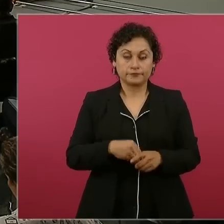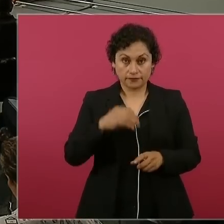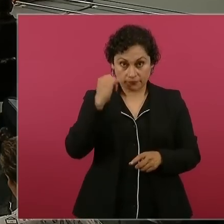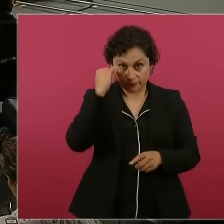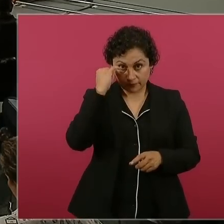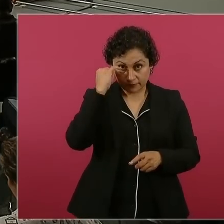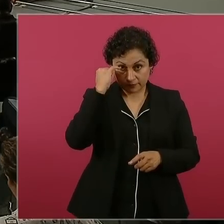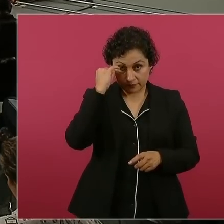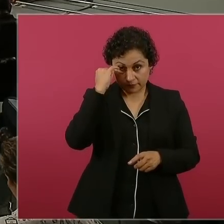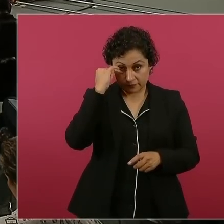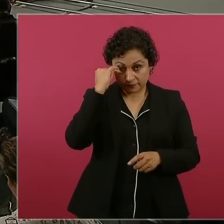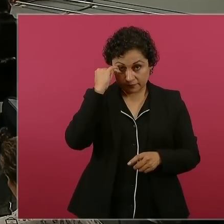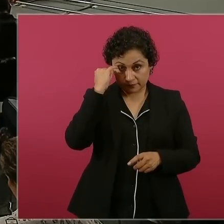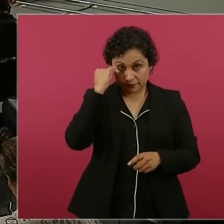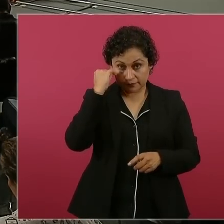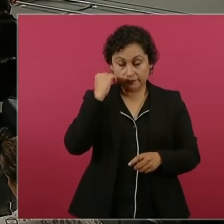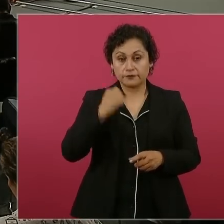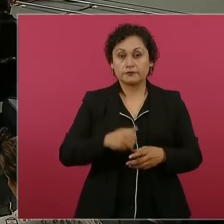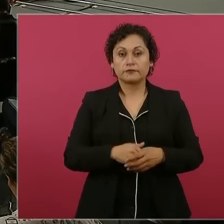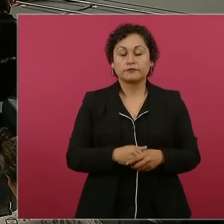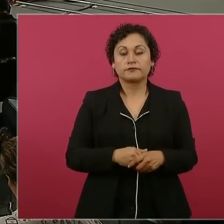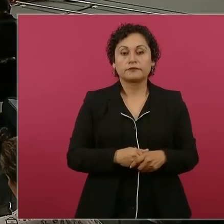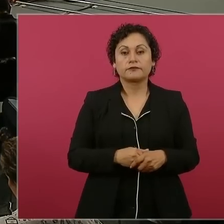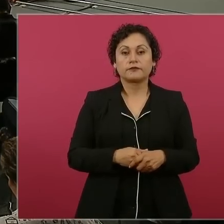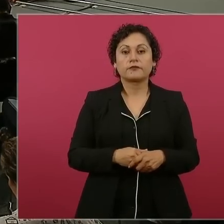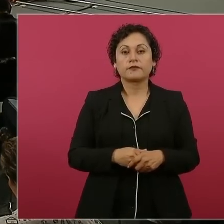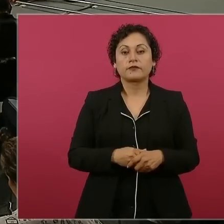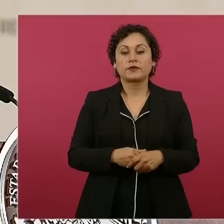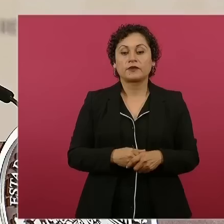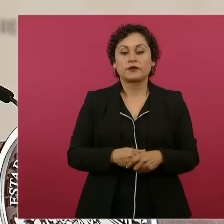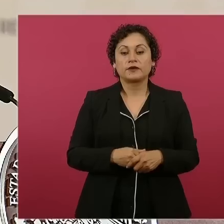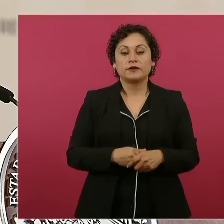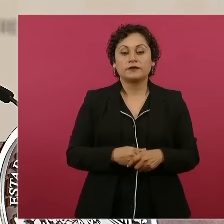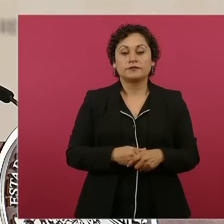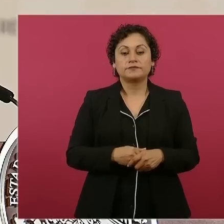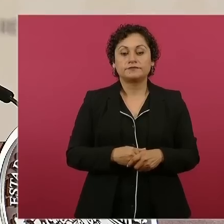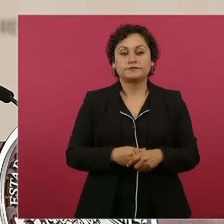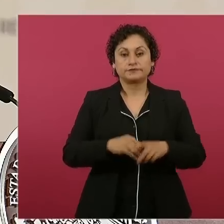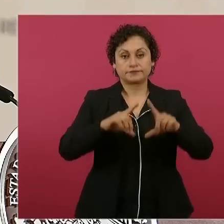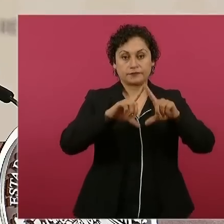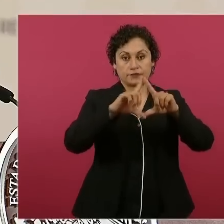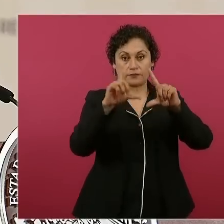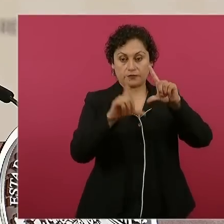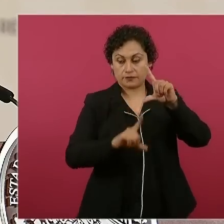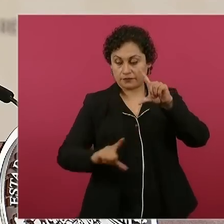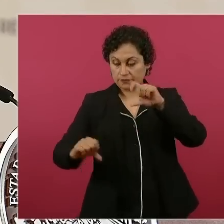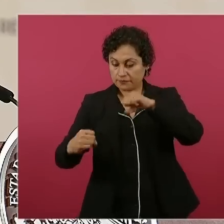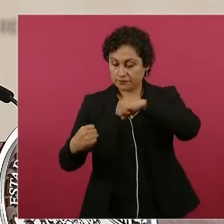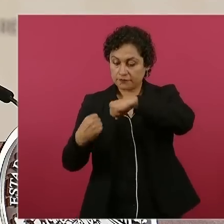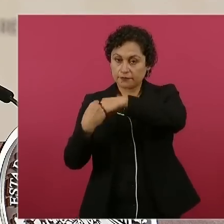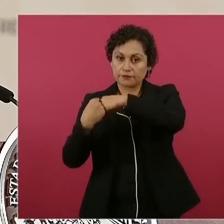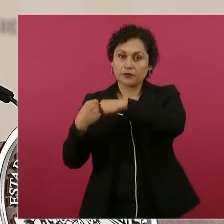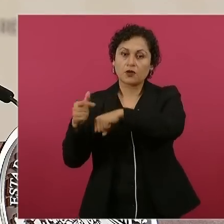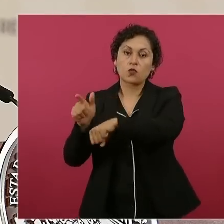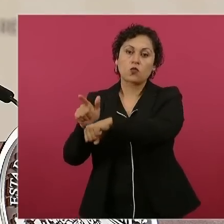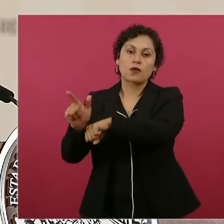de la parte limítrofe de México con Guatemala,